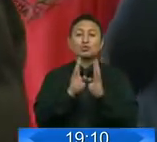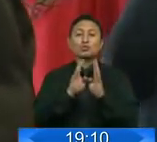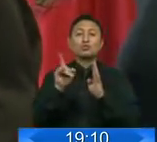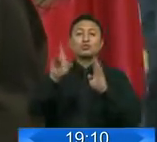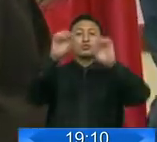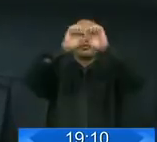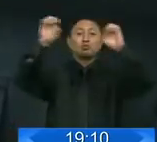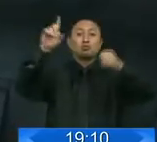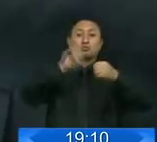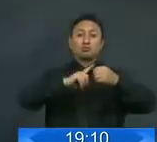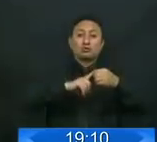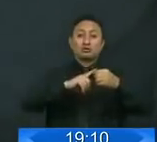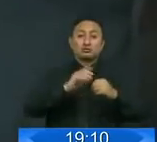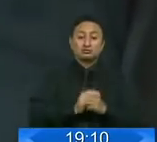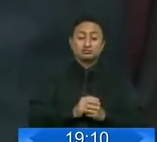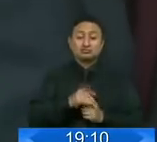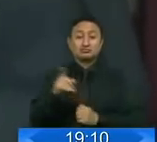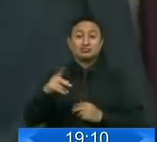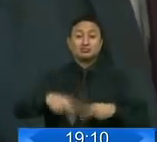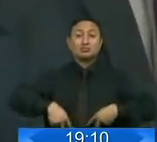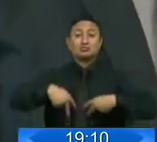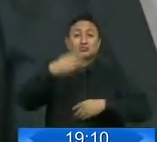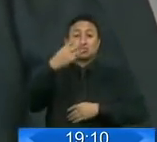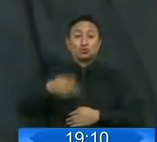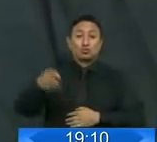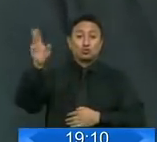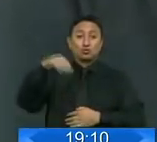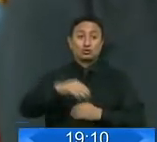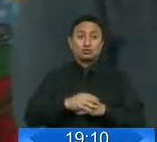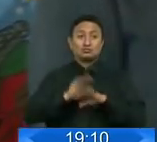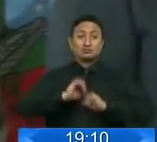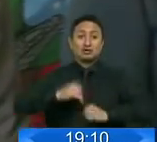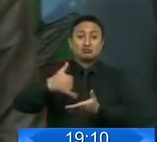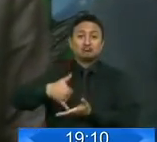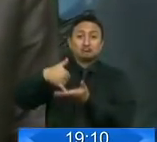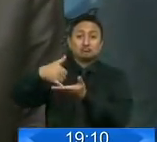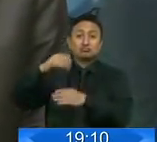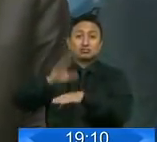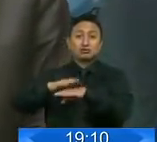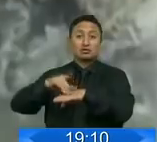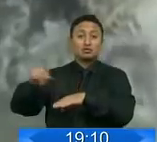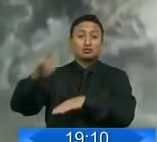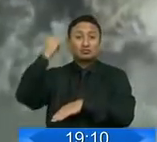quiteño radicado en Reino Unido y que ha recibido varios premios por innovación en torno a la lucha